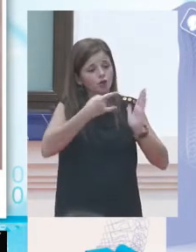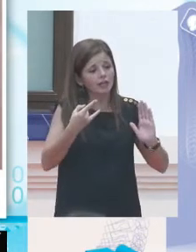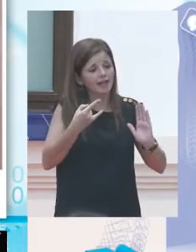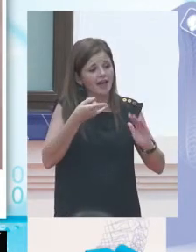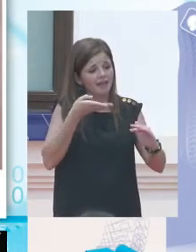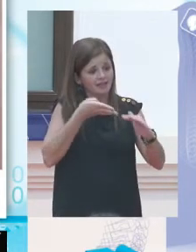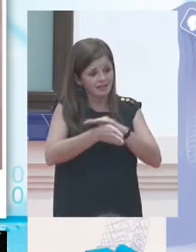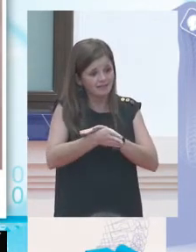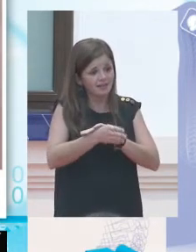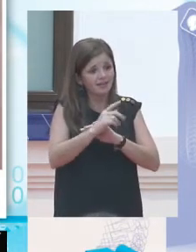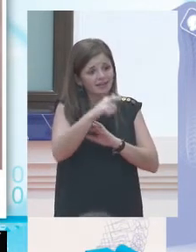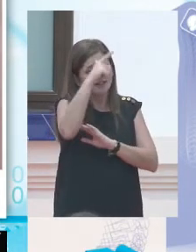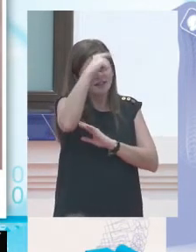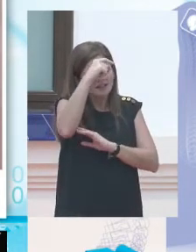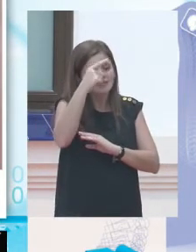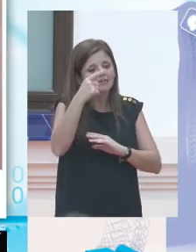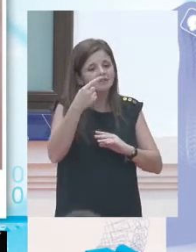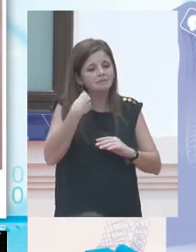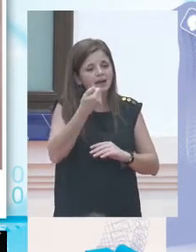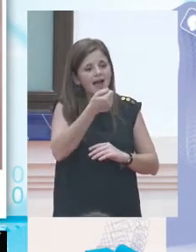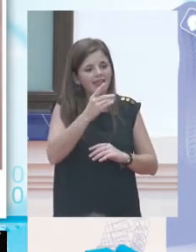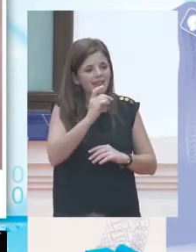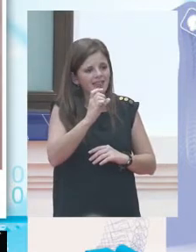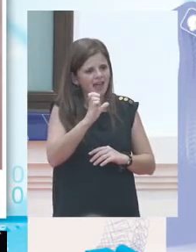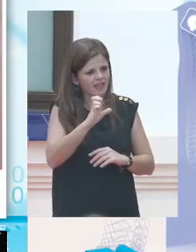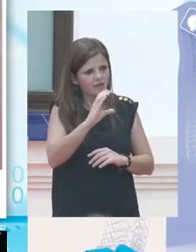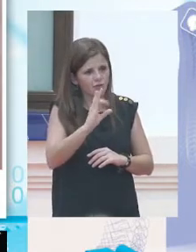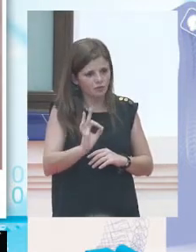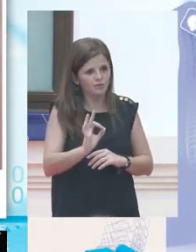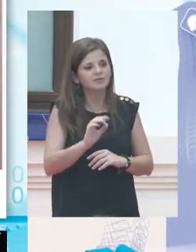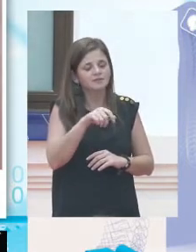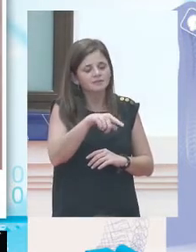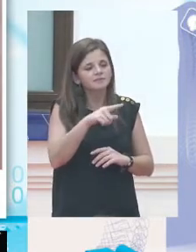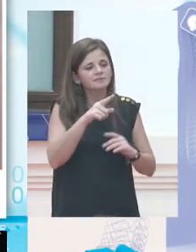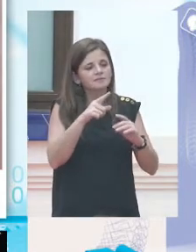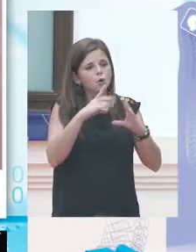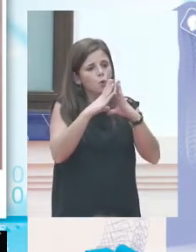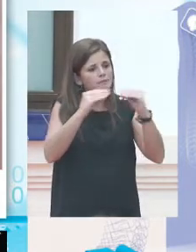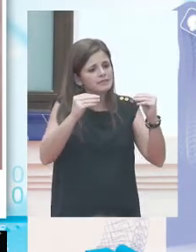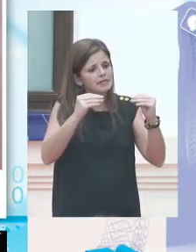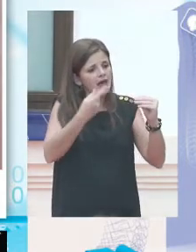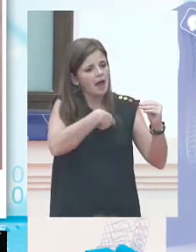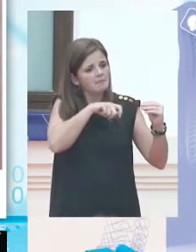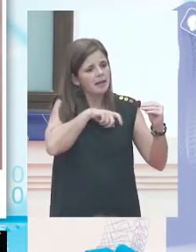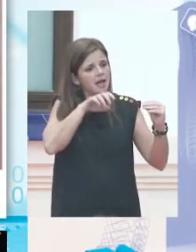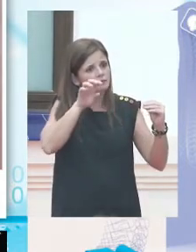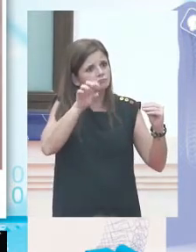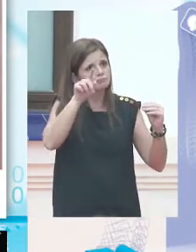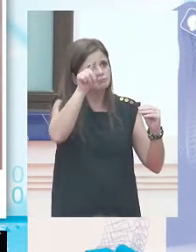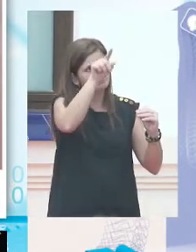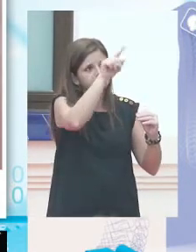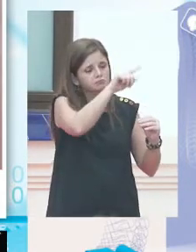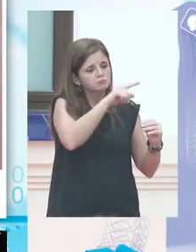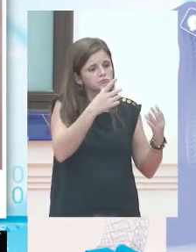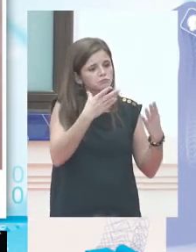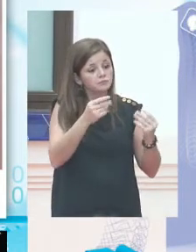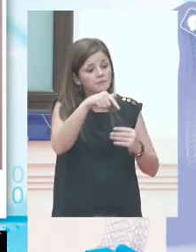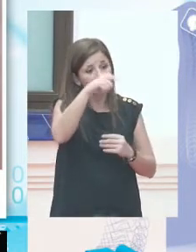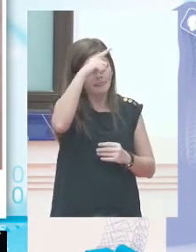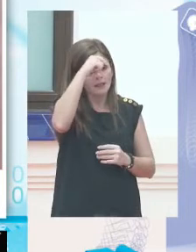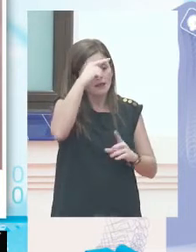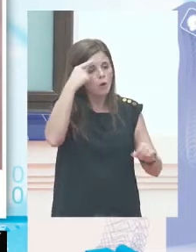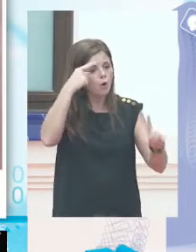cátedra de Indra y la Fundación ADECO, que tiene con muchas universidades de España, el principal objetivo de esta cátedra,